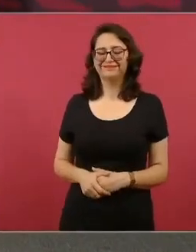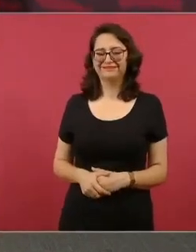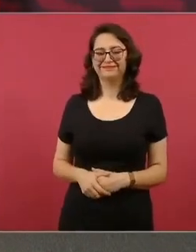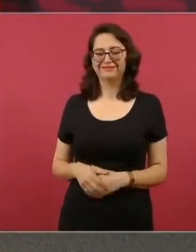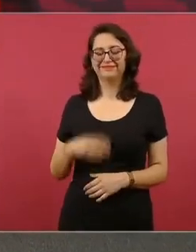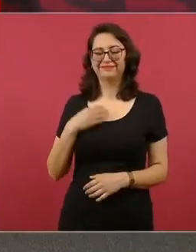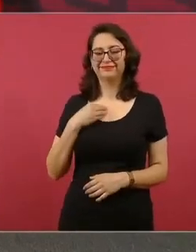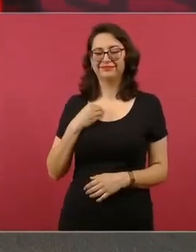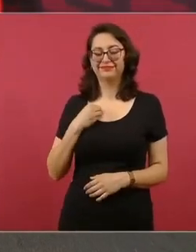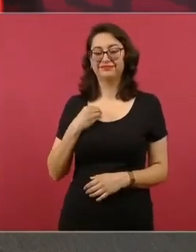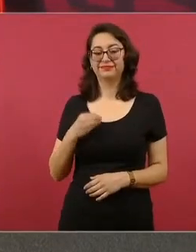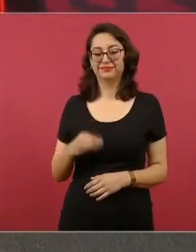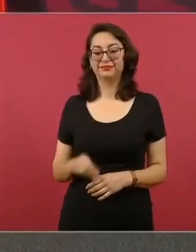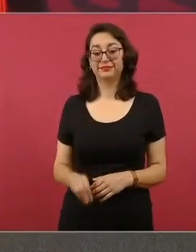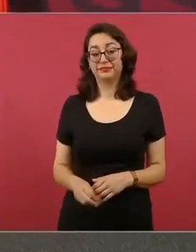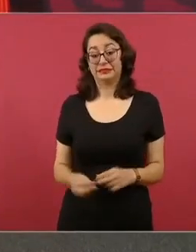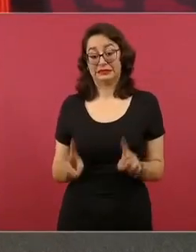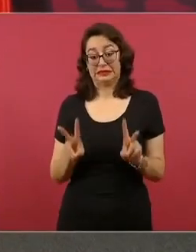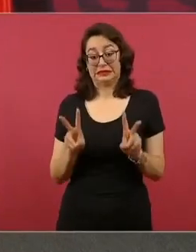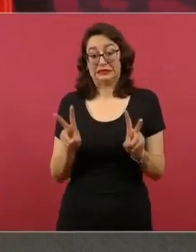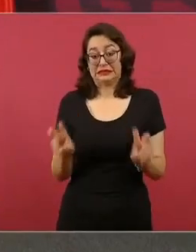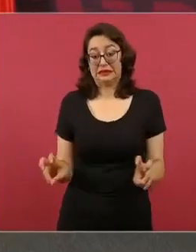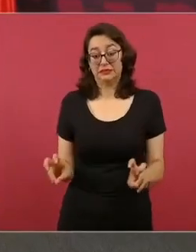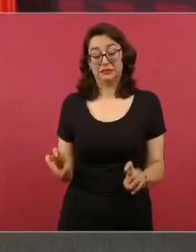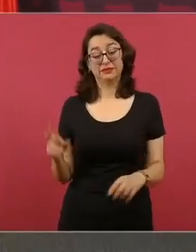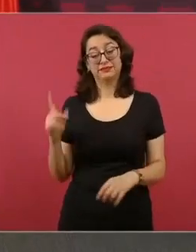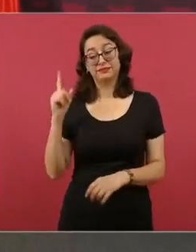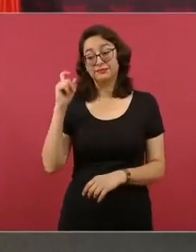ese es un tema que debemos de